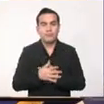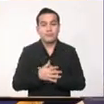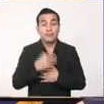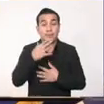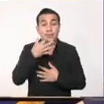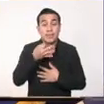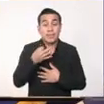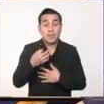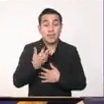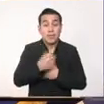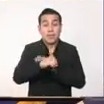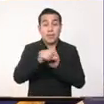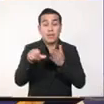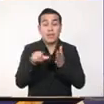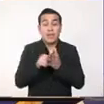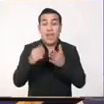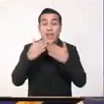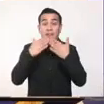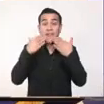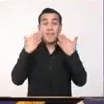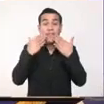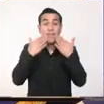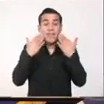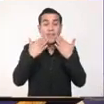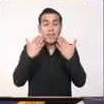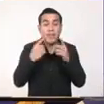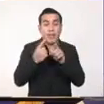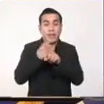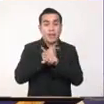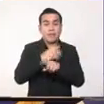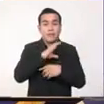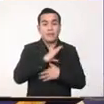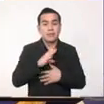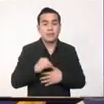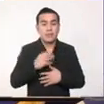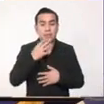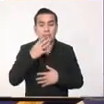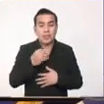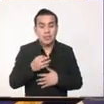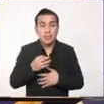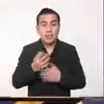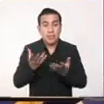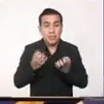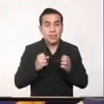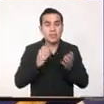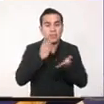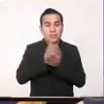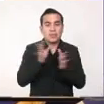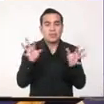Pero toda esa asamblea estaba feliz. Estaban cambiando el país. No se aguantan porque sea la siguiente plenaria.